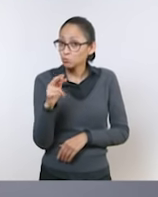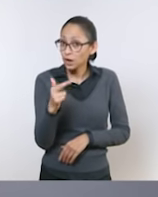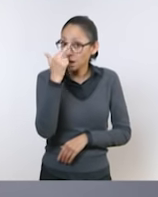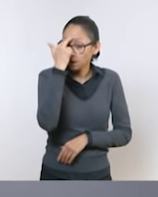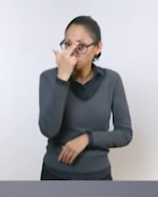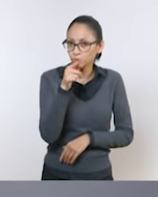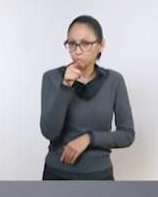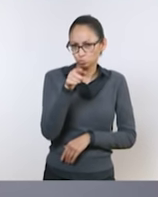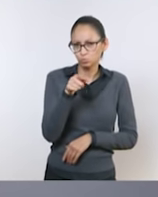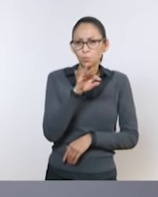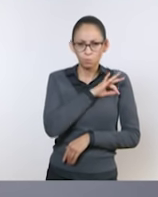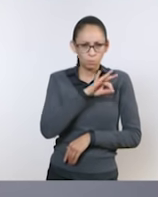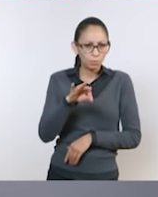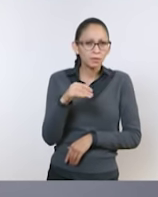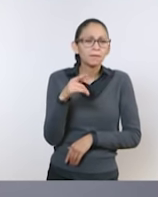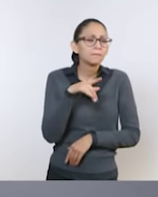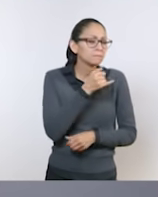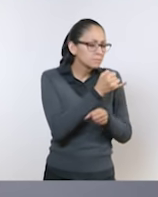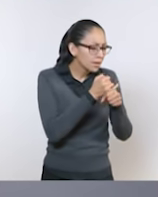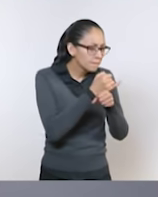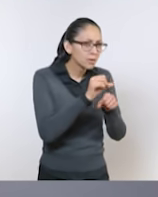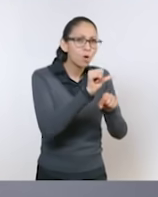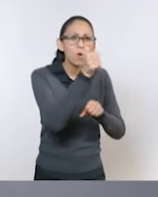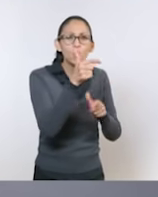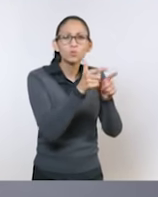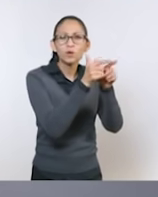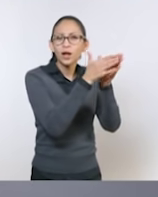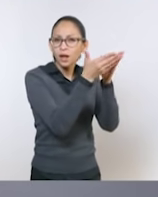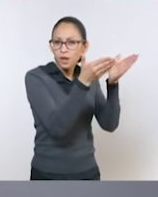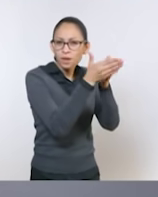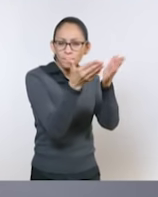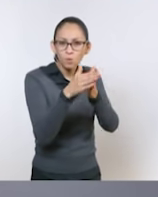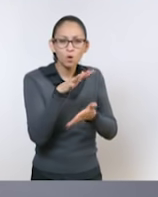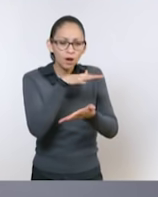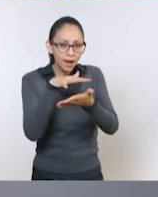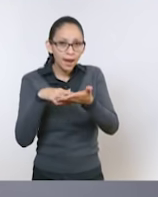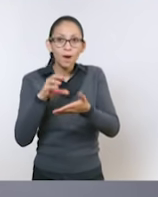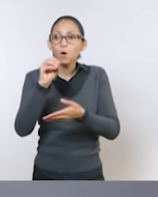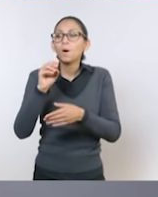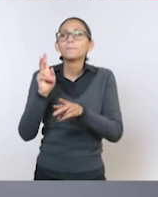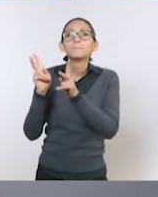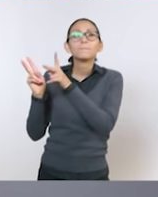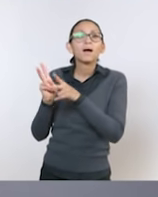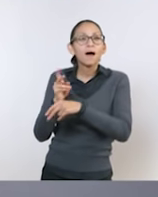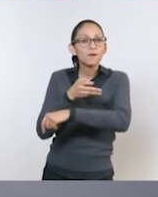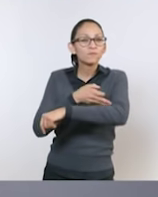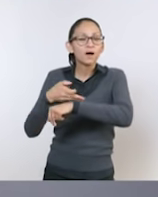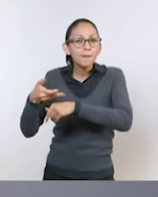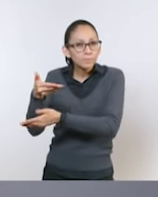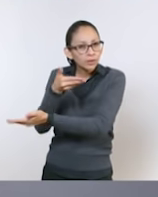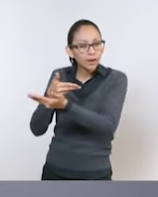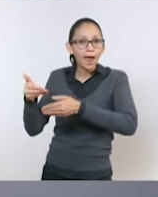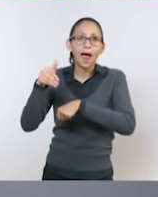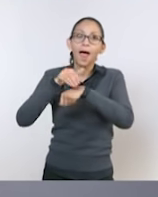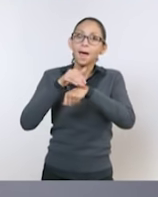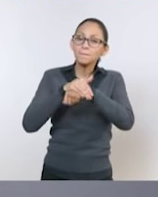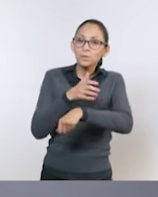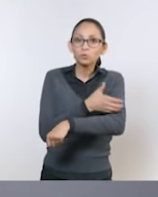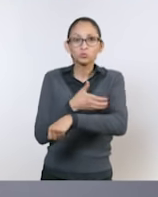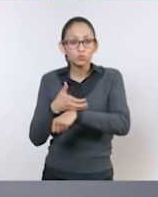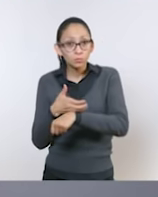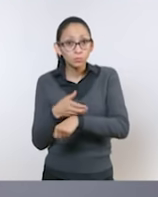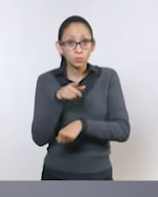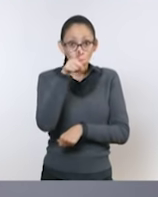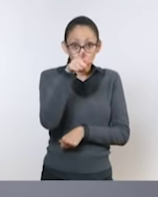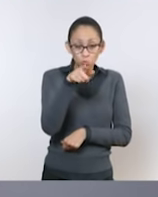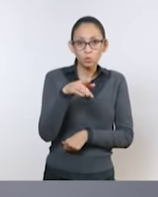maravillosa clase. Recuerda, si te es posible, consulta otros libros, comenta el tema de hoy con tu familia, con tus compañeros, con